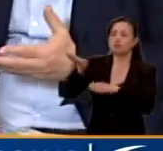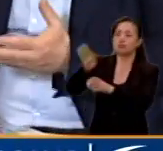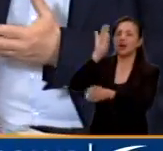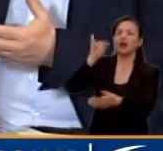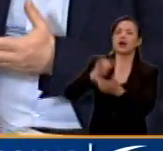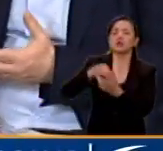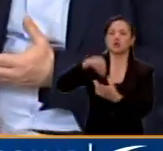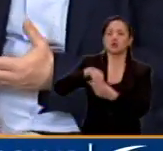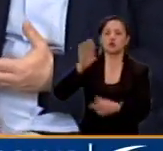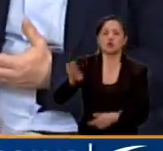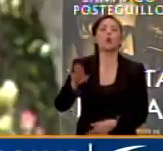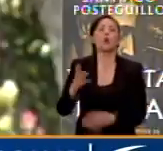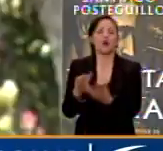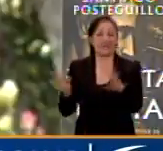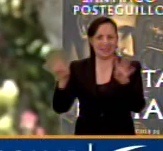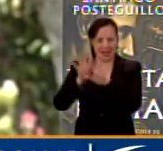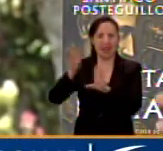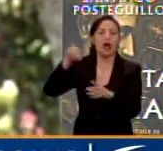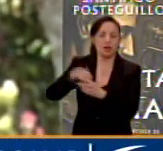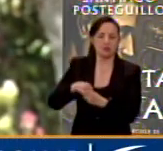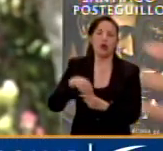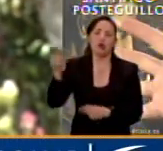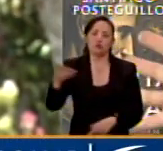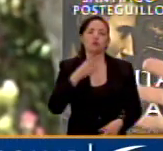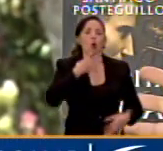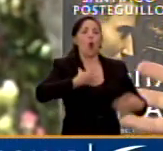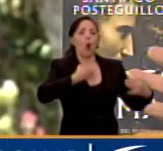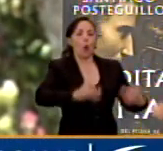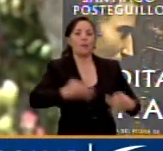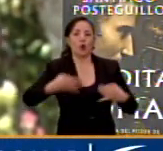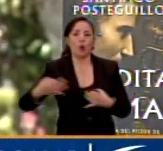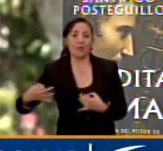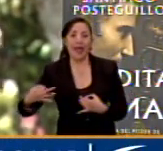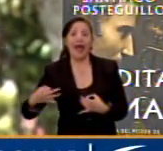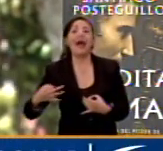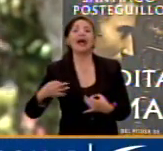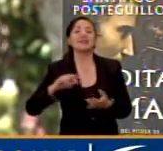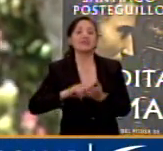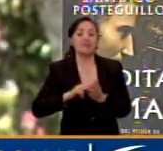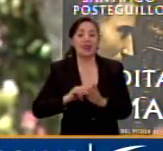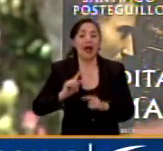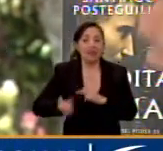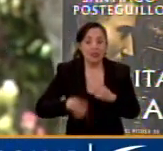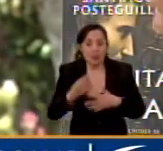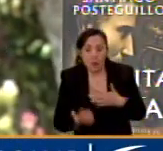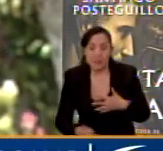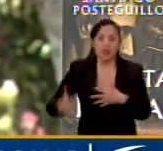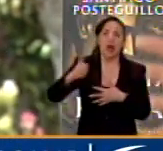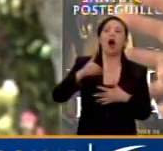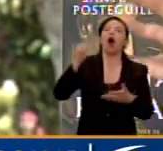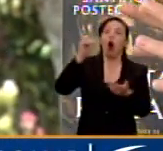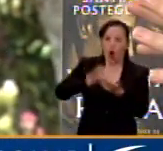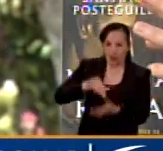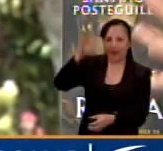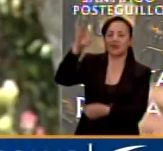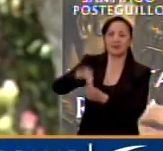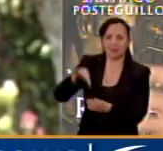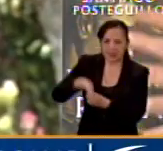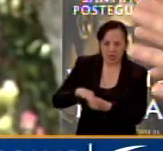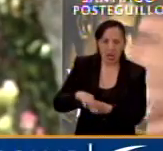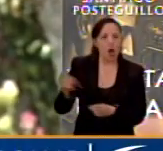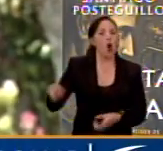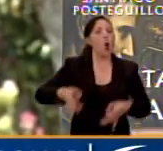Roma, cumplía lo que había prometido, eso hacía que cuando se presentaba para pretor fuera elegido, nuevamente